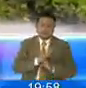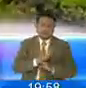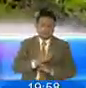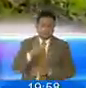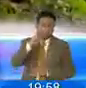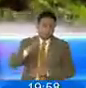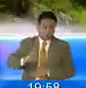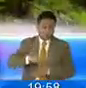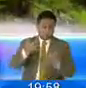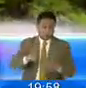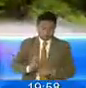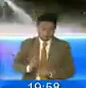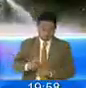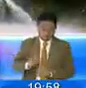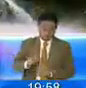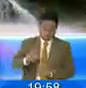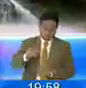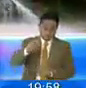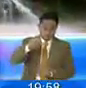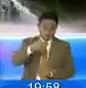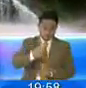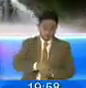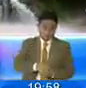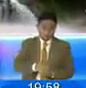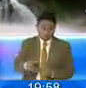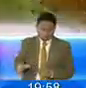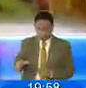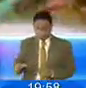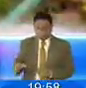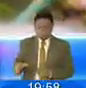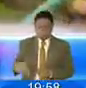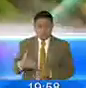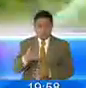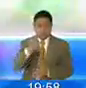los turistas se han habilitado gradas, rústicos